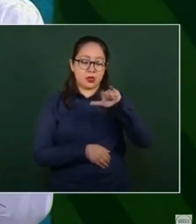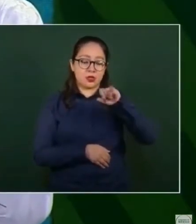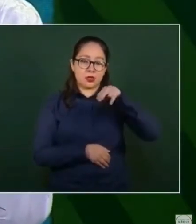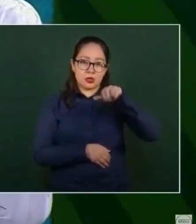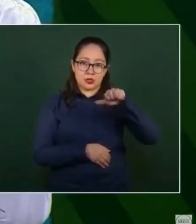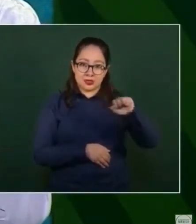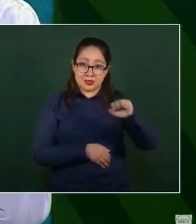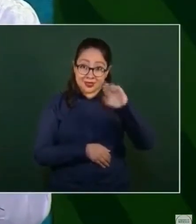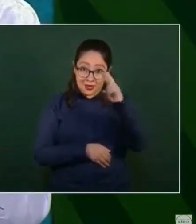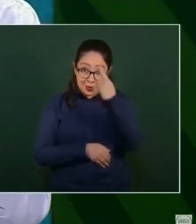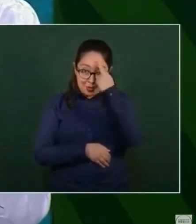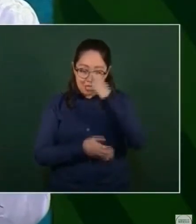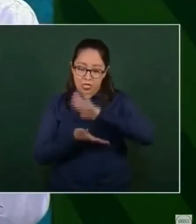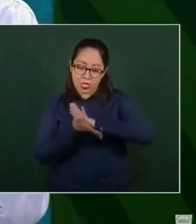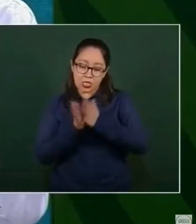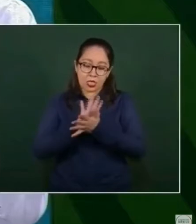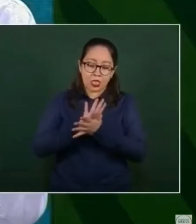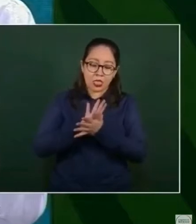Acuérdense,